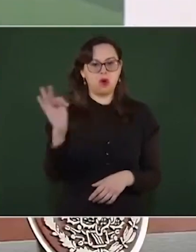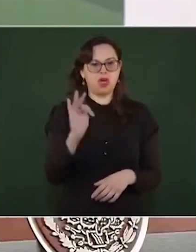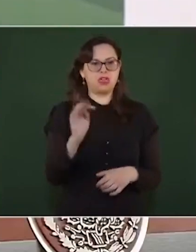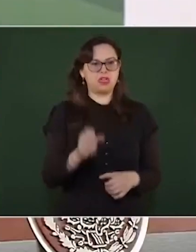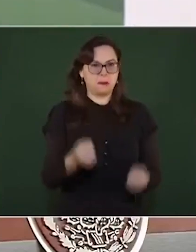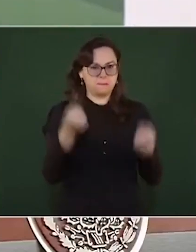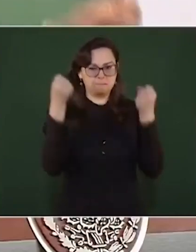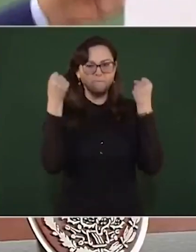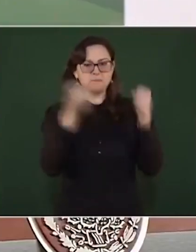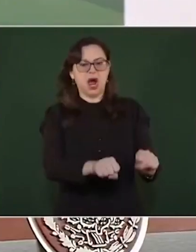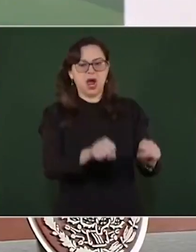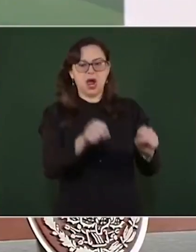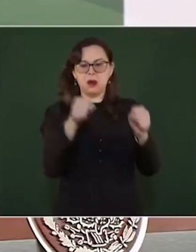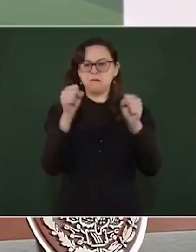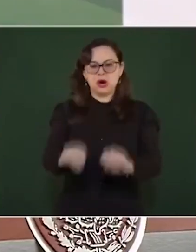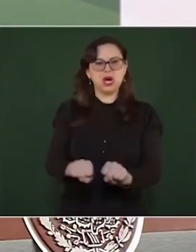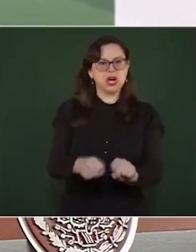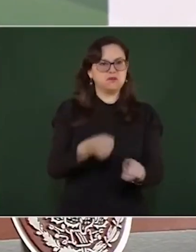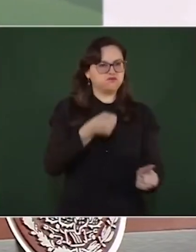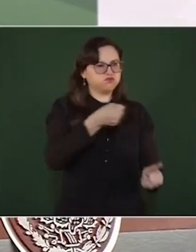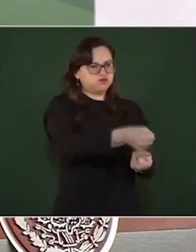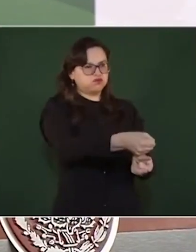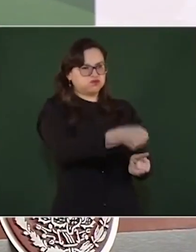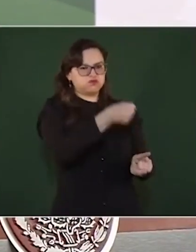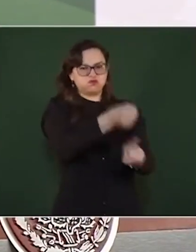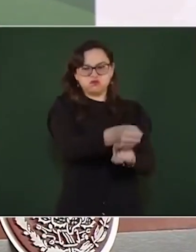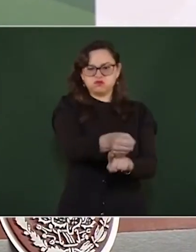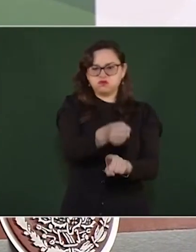sometiendo por la fuerza.